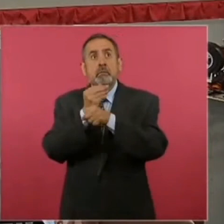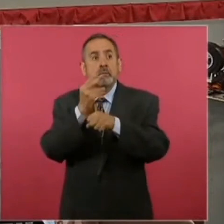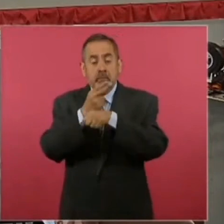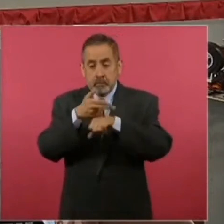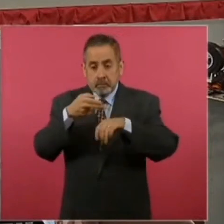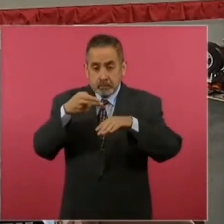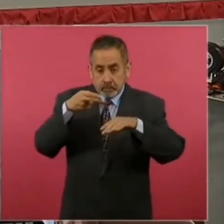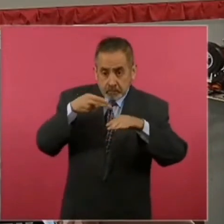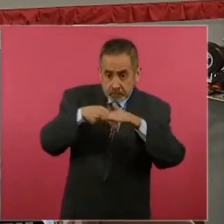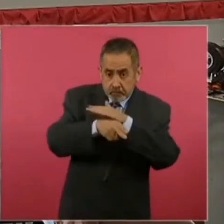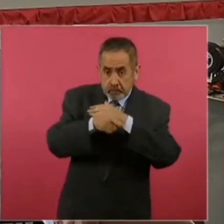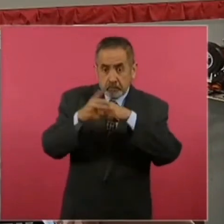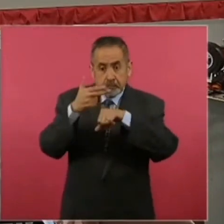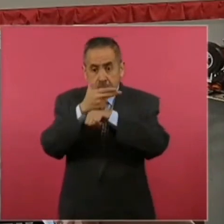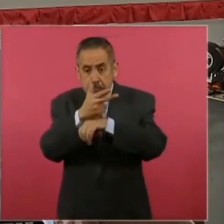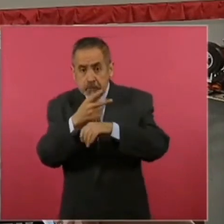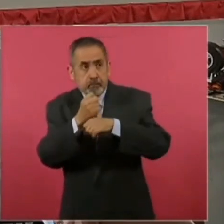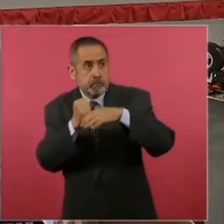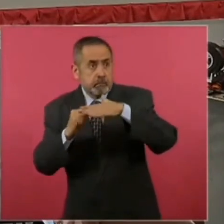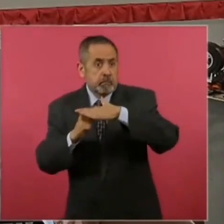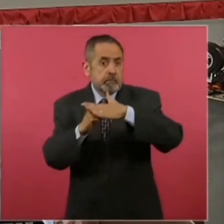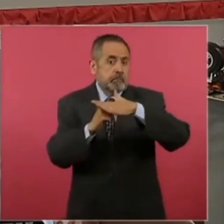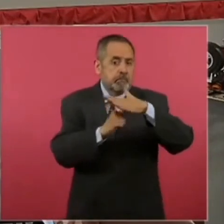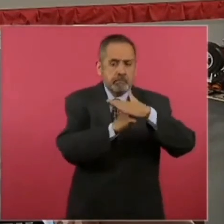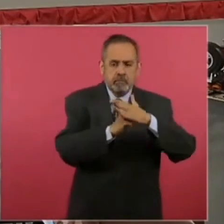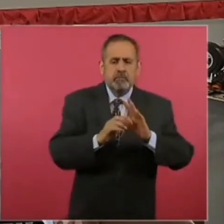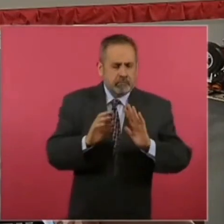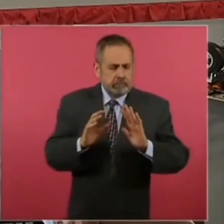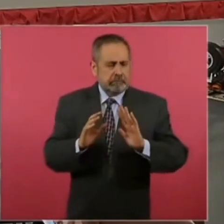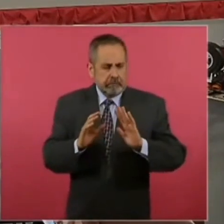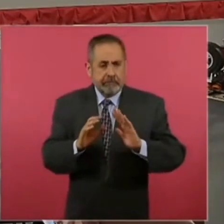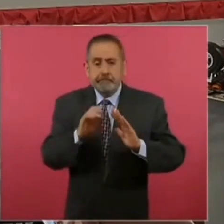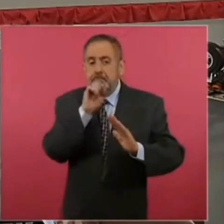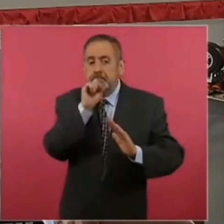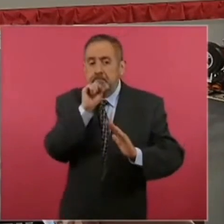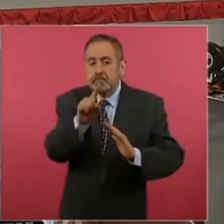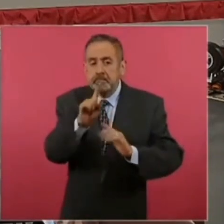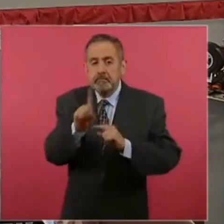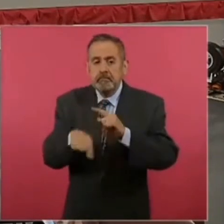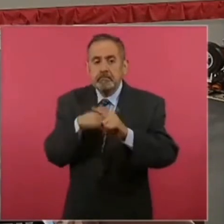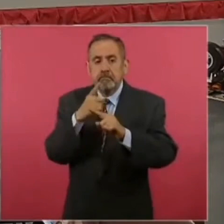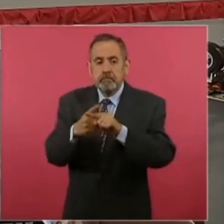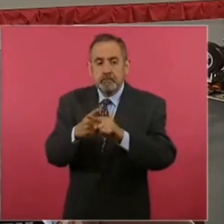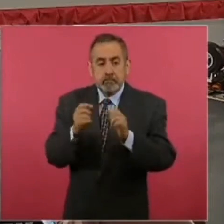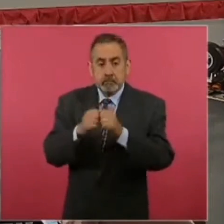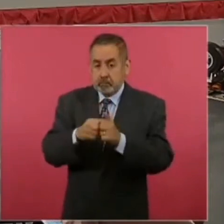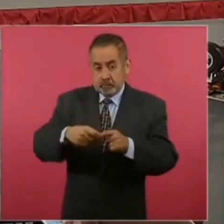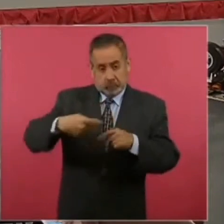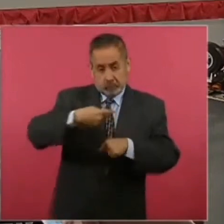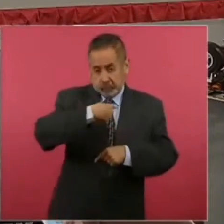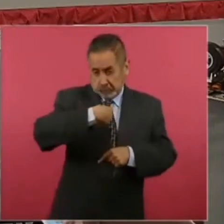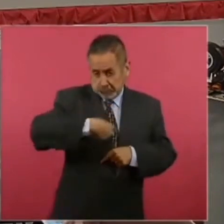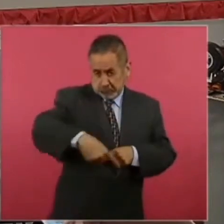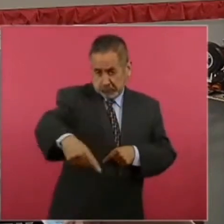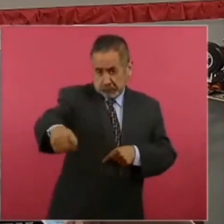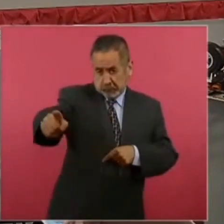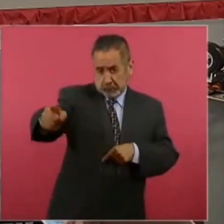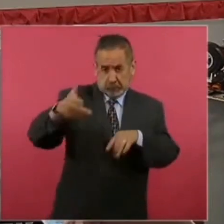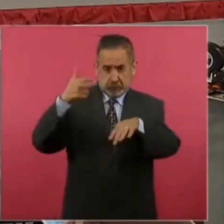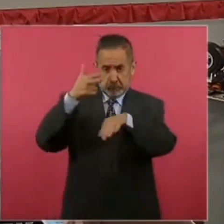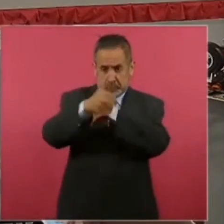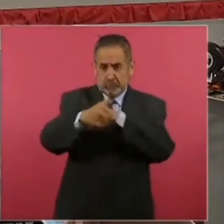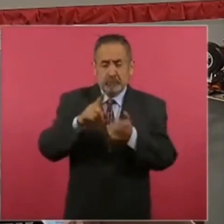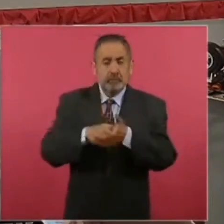reconstrucción del tramo, el reforzamiento de este tramo, sino que además, a lo largo de toda la